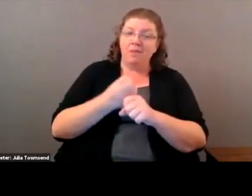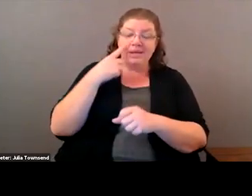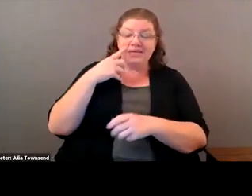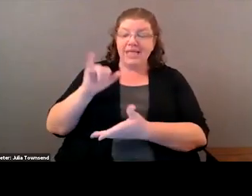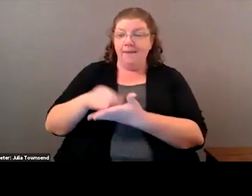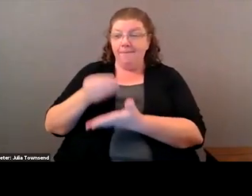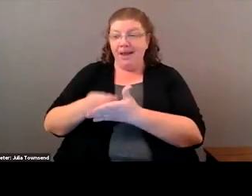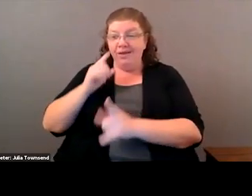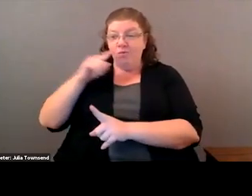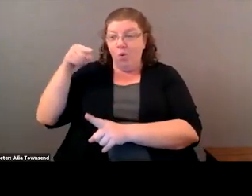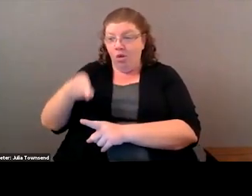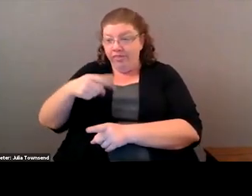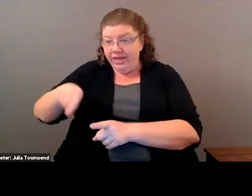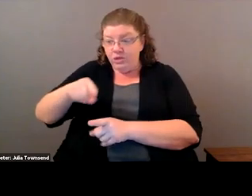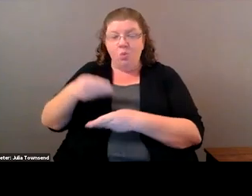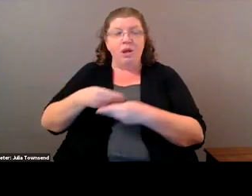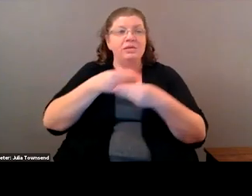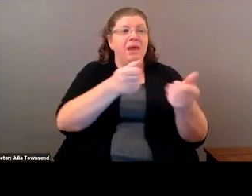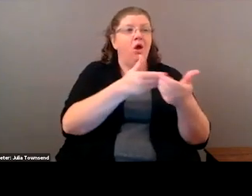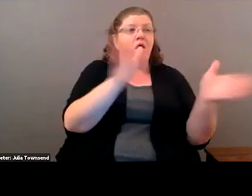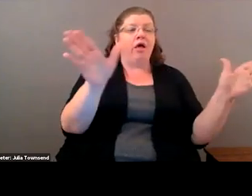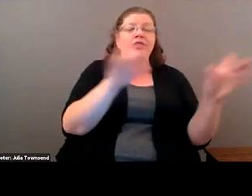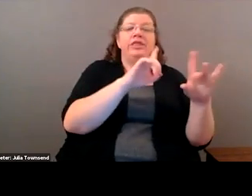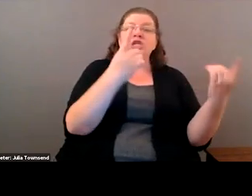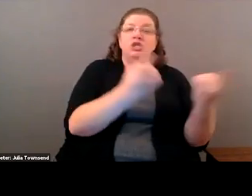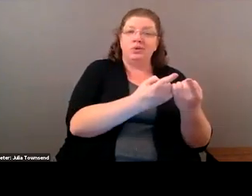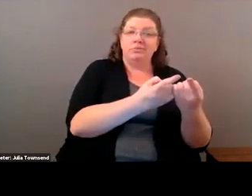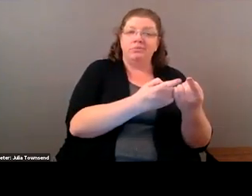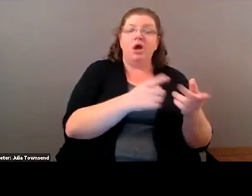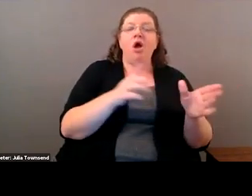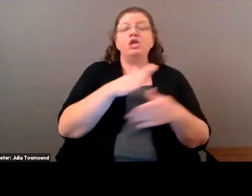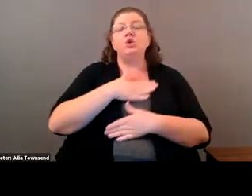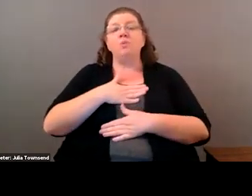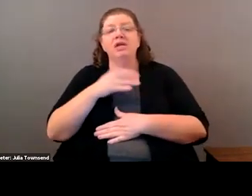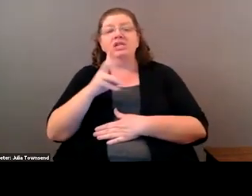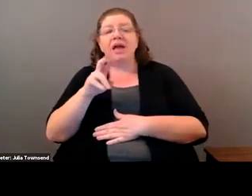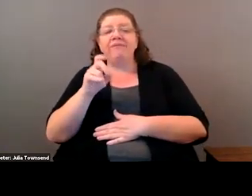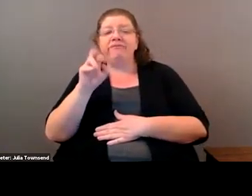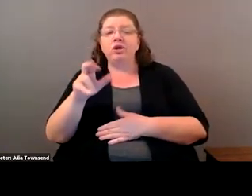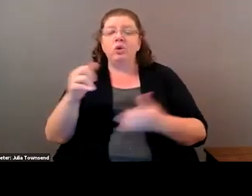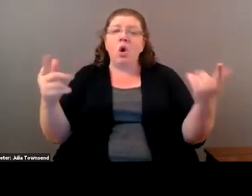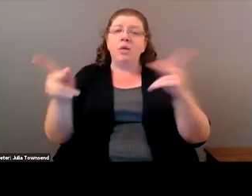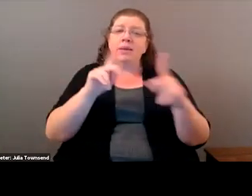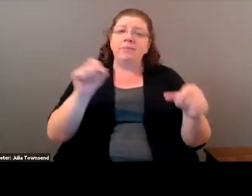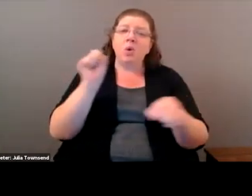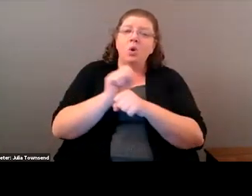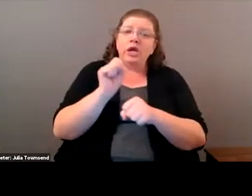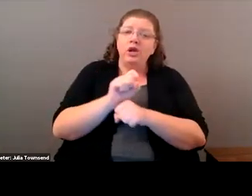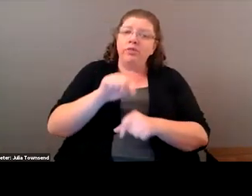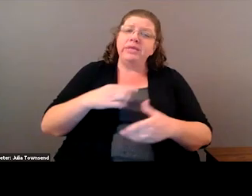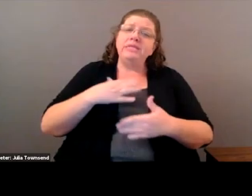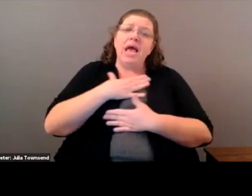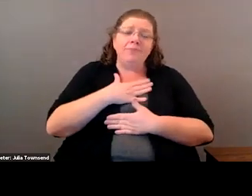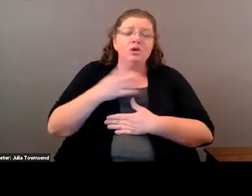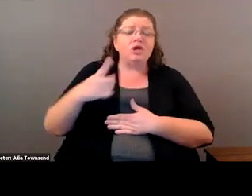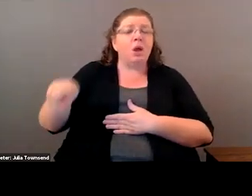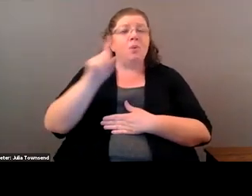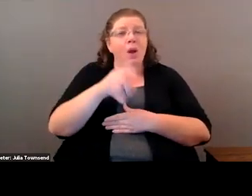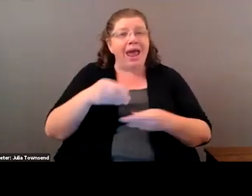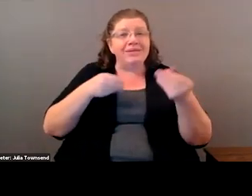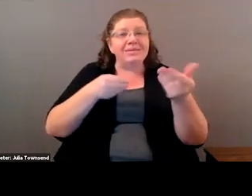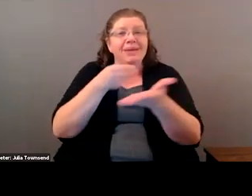del el cap del distrito esto es muy importante también quiero agradecerle a víctor y a todas las personas que han trabajado en esto